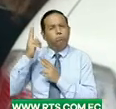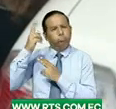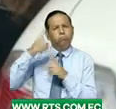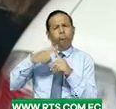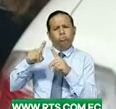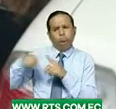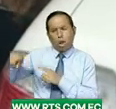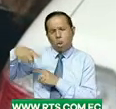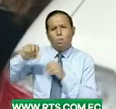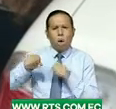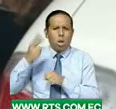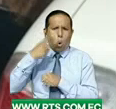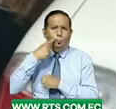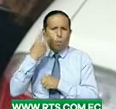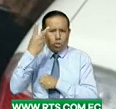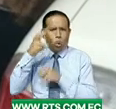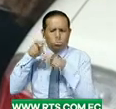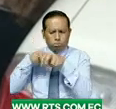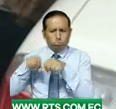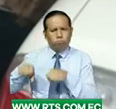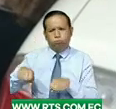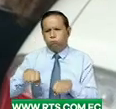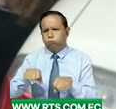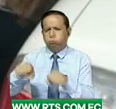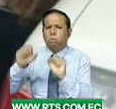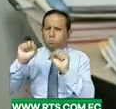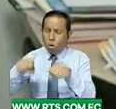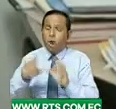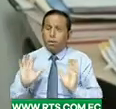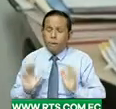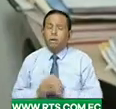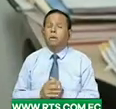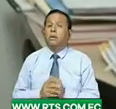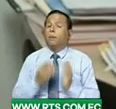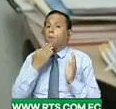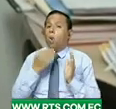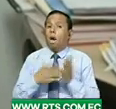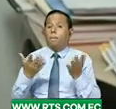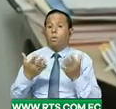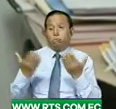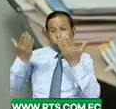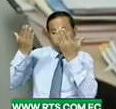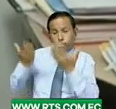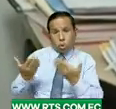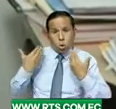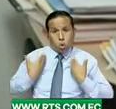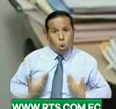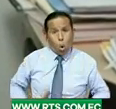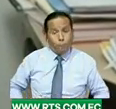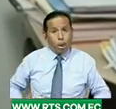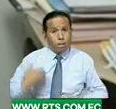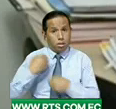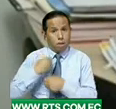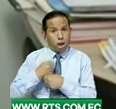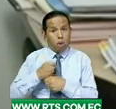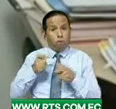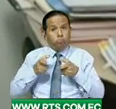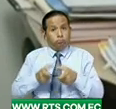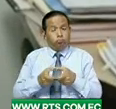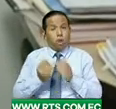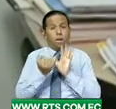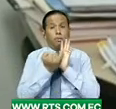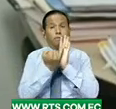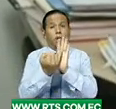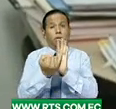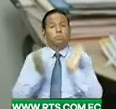otras instituciones públicas que deben cumplir con ciertos requisitos. Tiene que ir con el uniforme y tiene que ir con la credencial. Esto